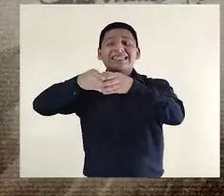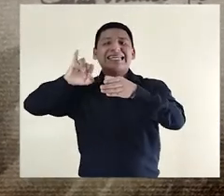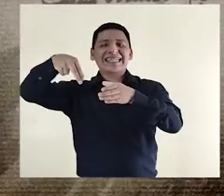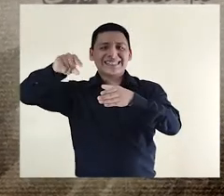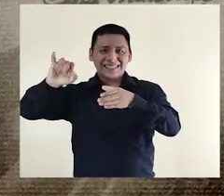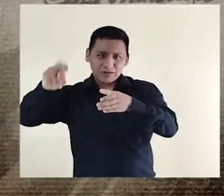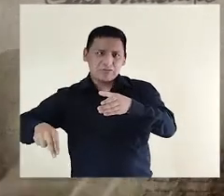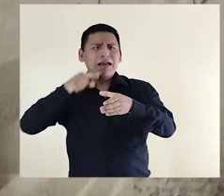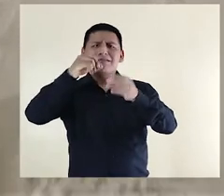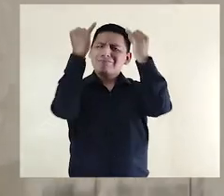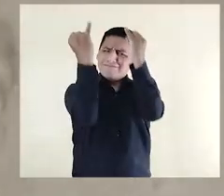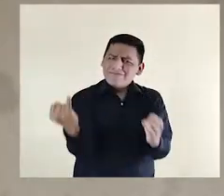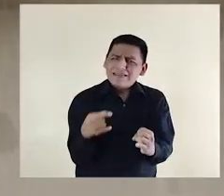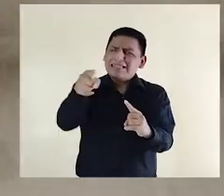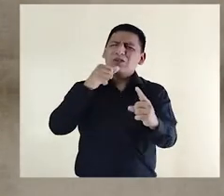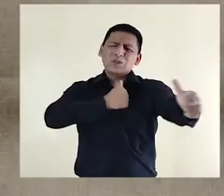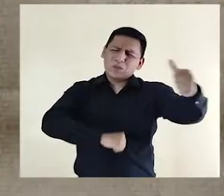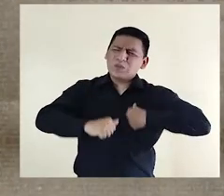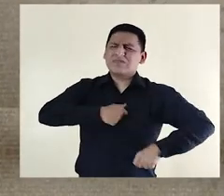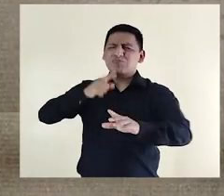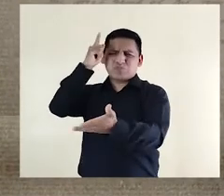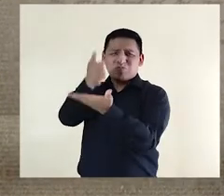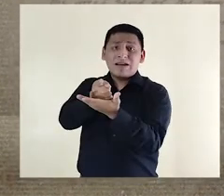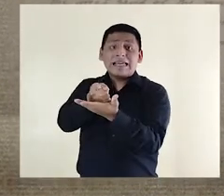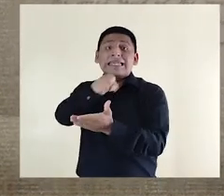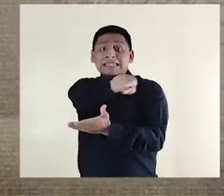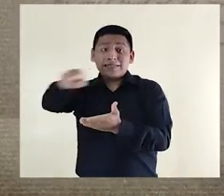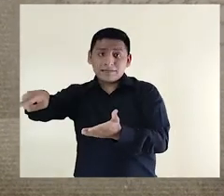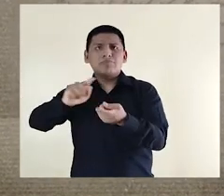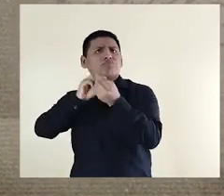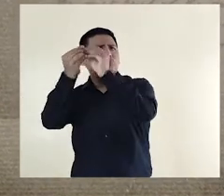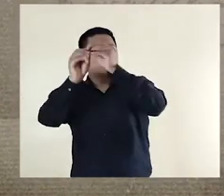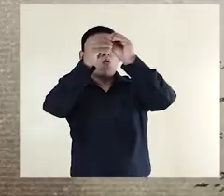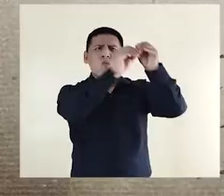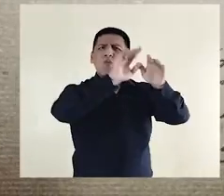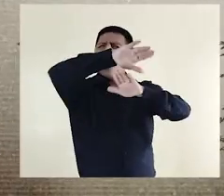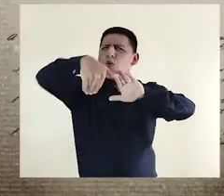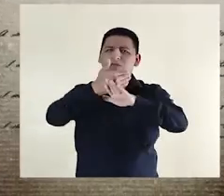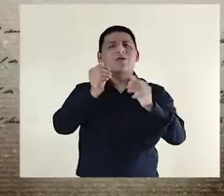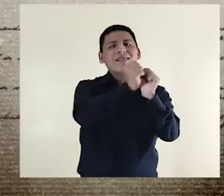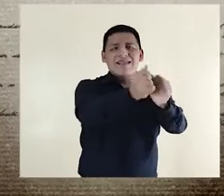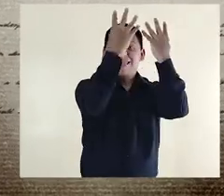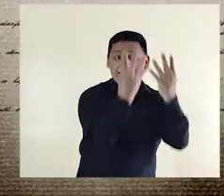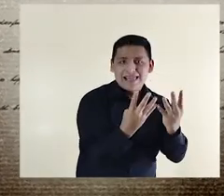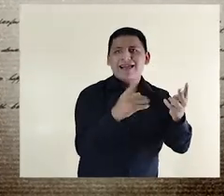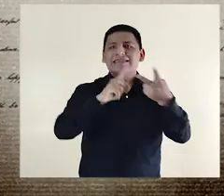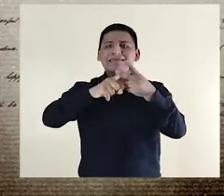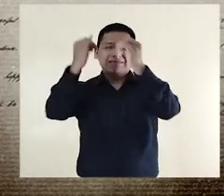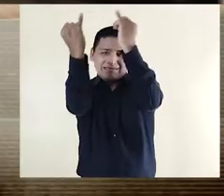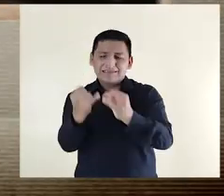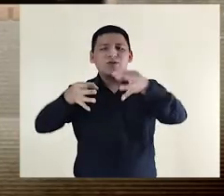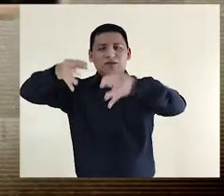de la Inquisición, con maniquíes que relatan las penurias de los acusados y en lugares donde se ha restaurado sus ambientes como las celdas y